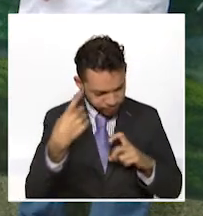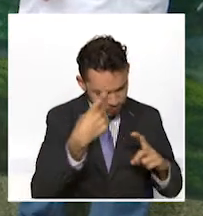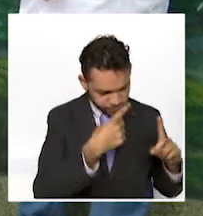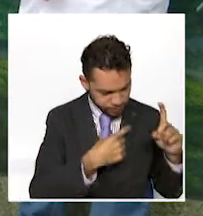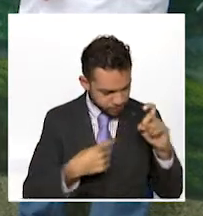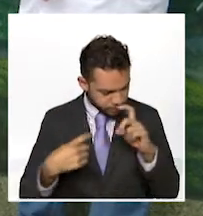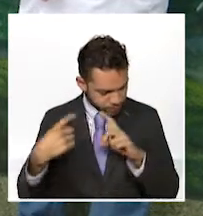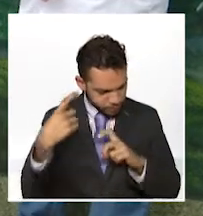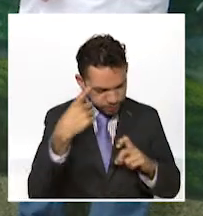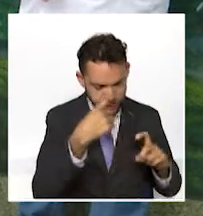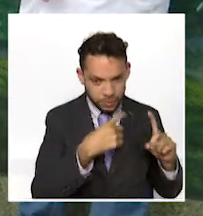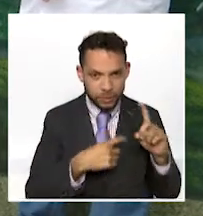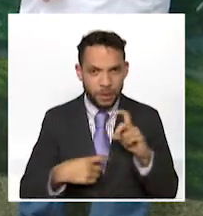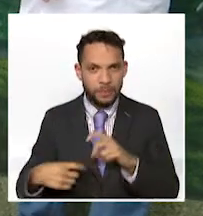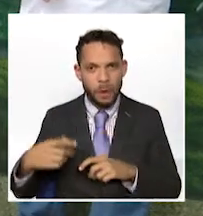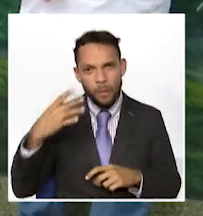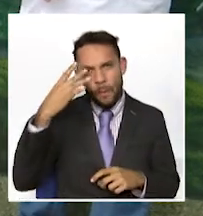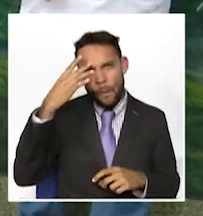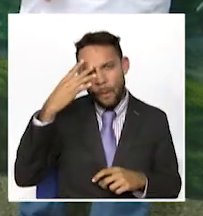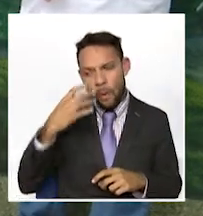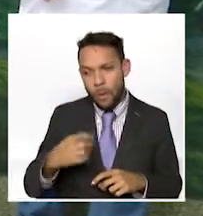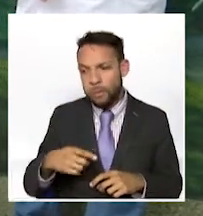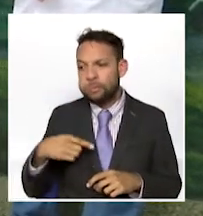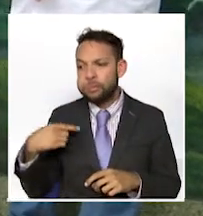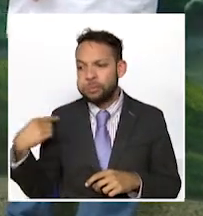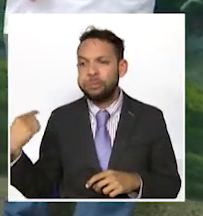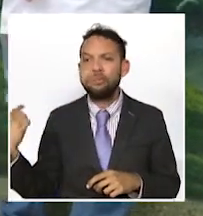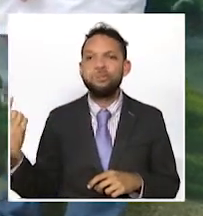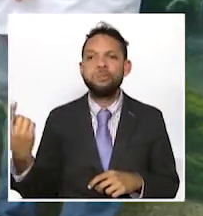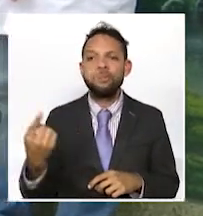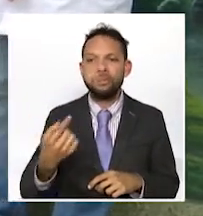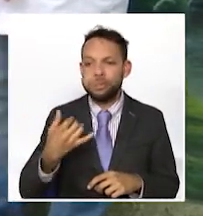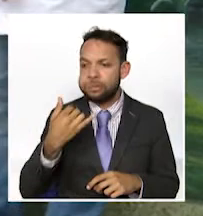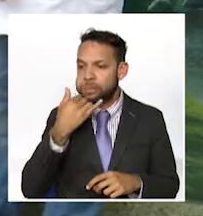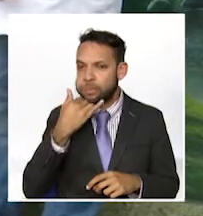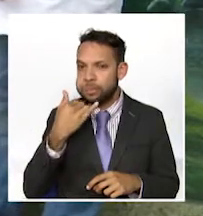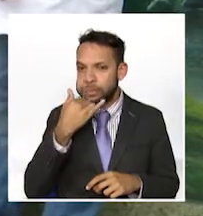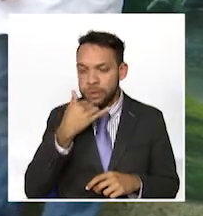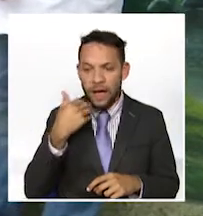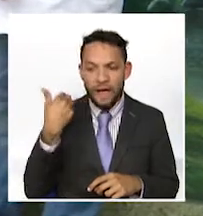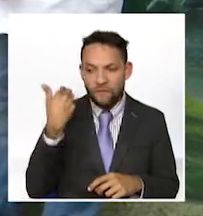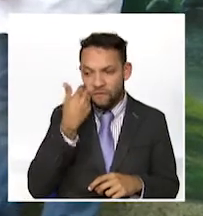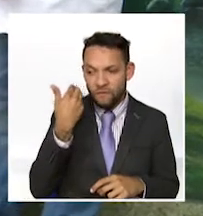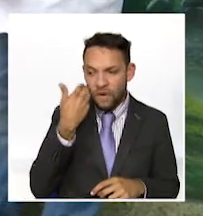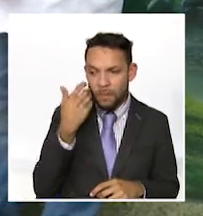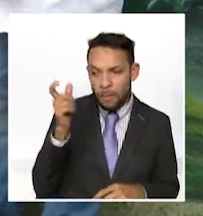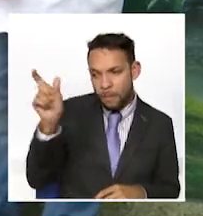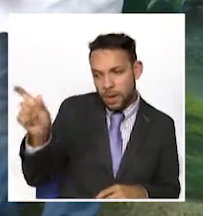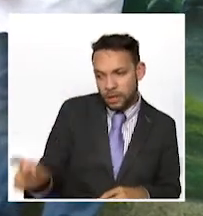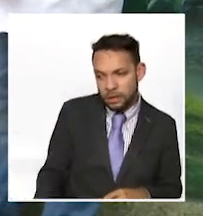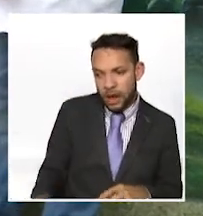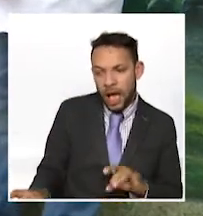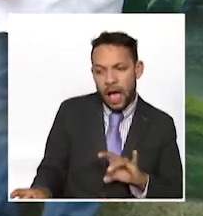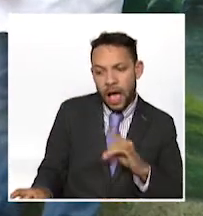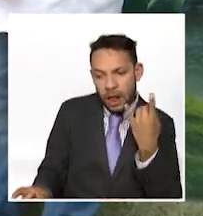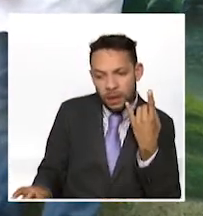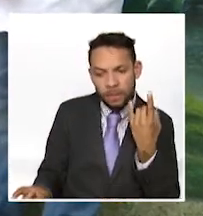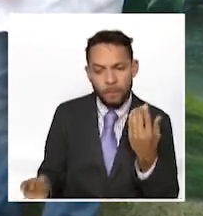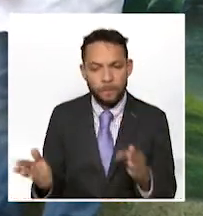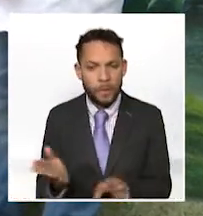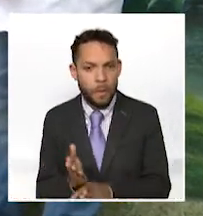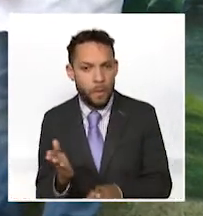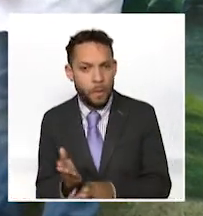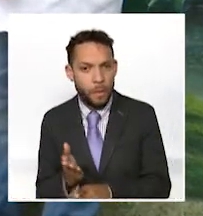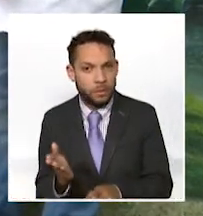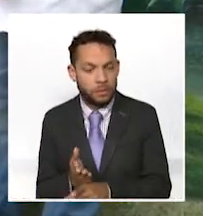saber por qué está ocurriendo ese dolor y hacer una intervención adecuada. Recordemos que la intervención